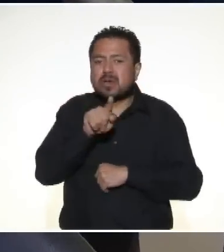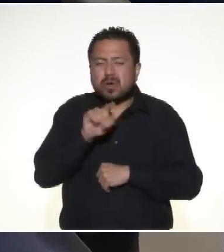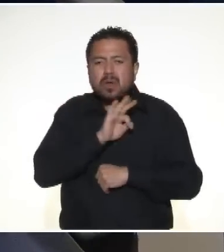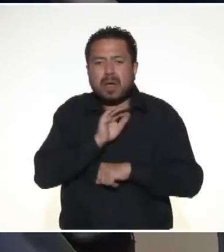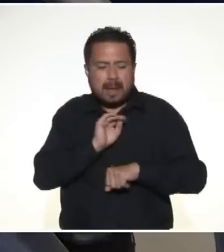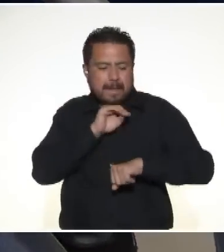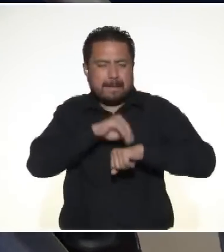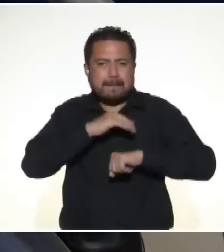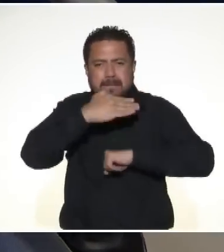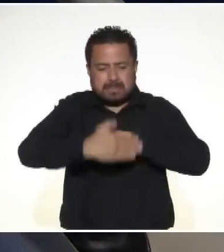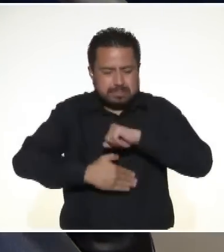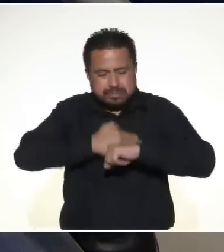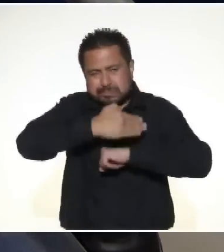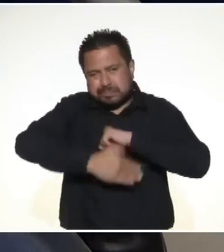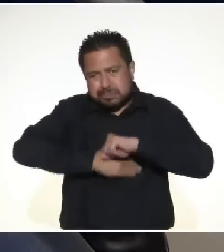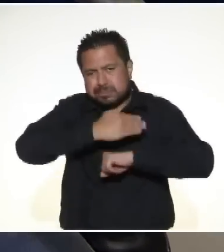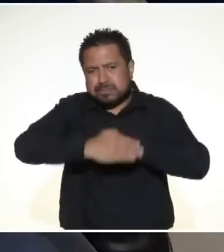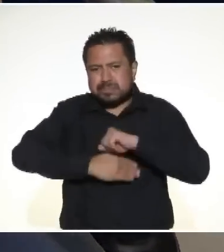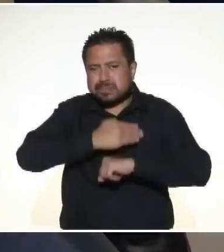agregar un vendaje